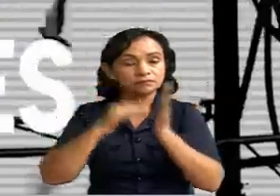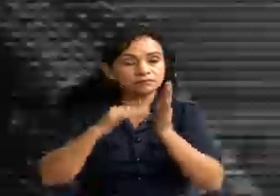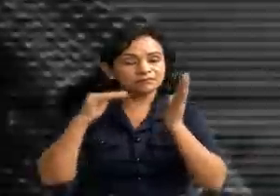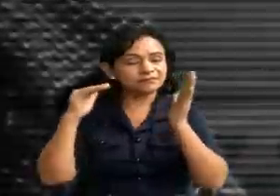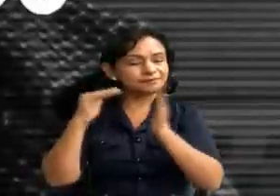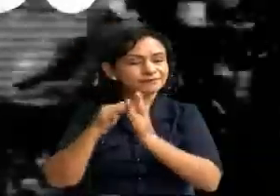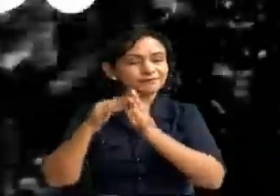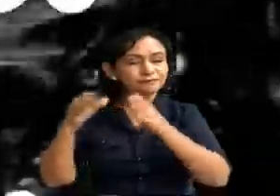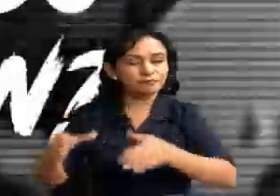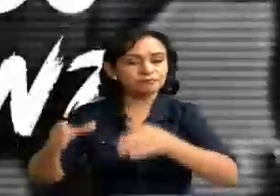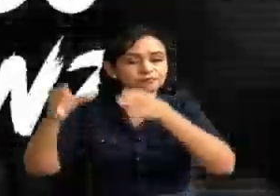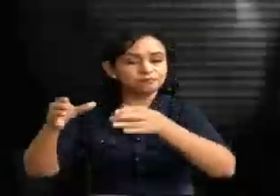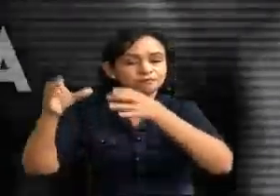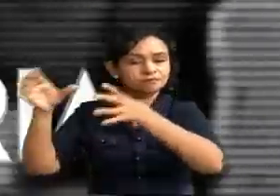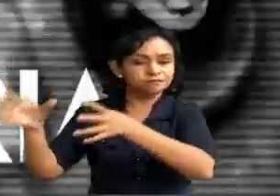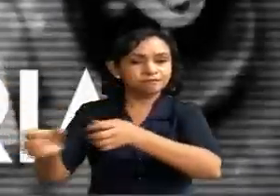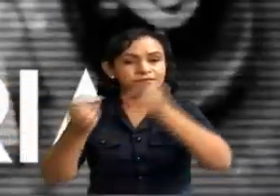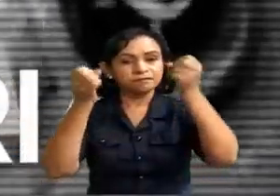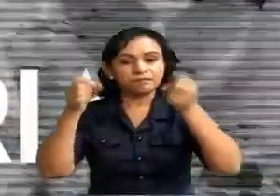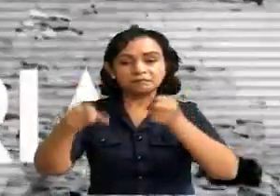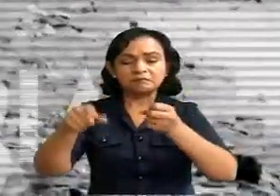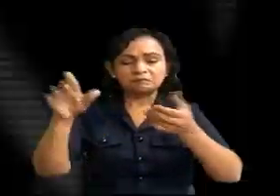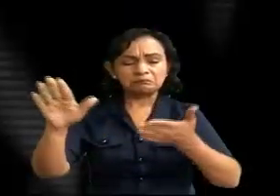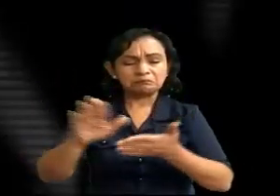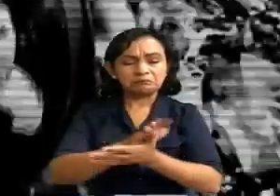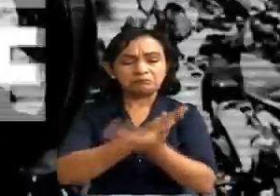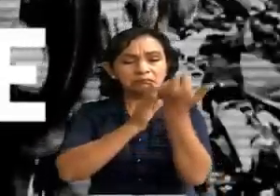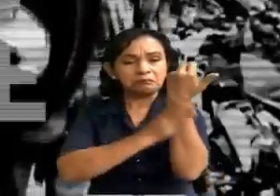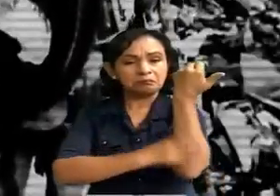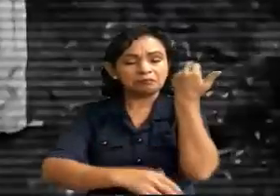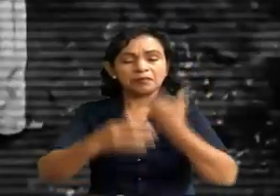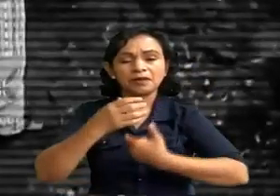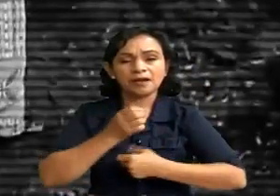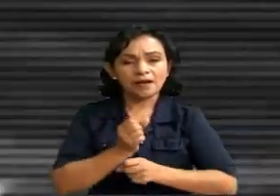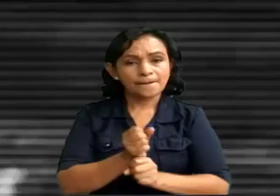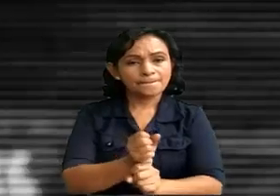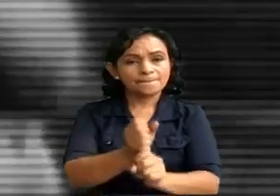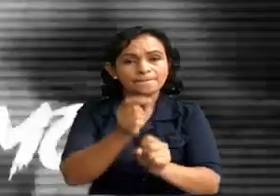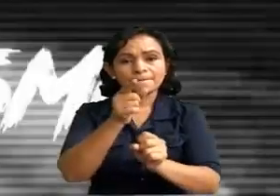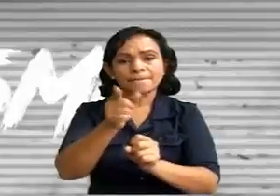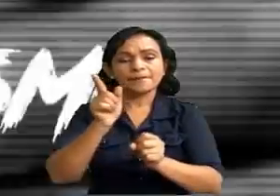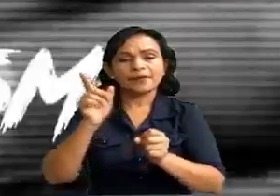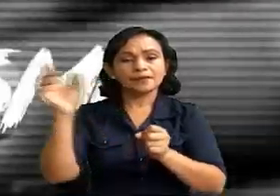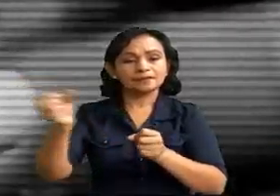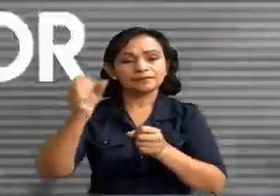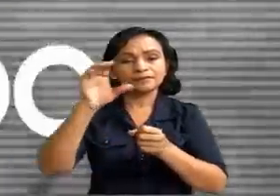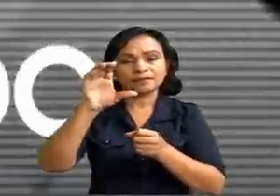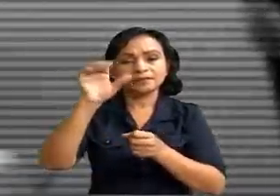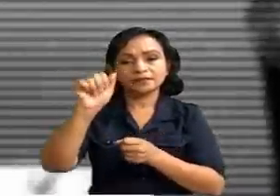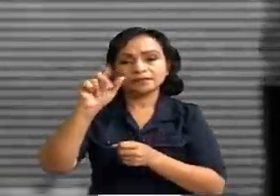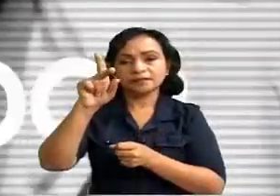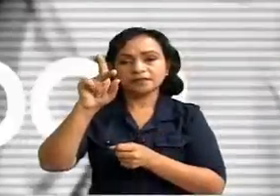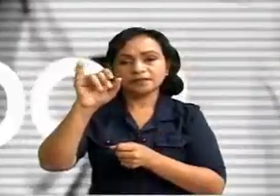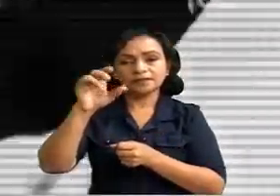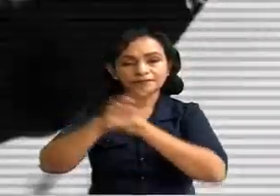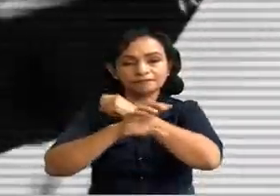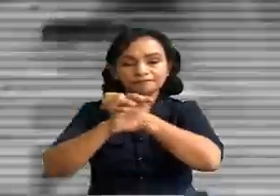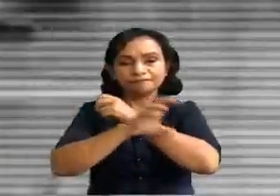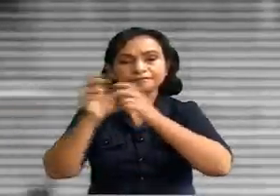barriles. ¿Y qué nos dejaron? La miseria, el hambre. Ese es el capitalismo saqueador y